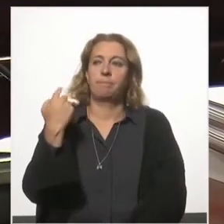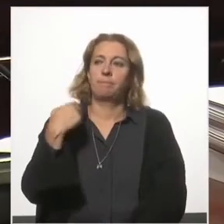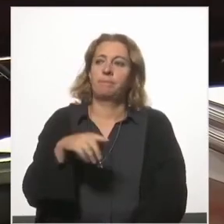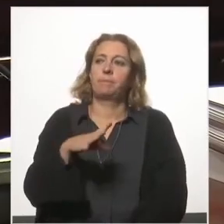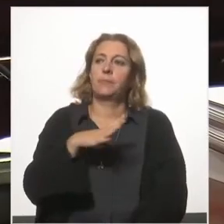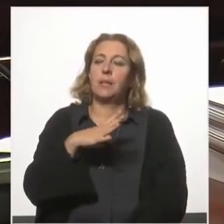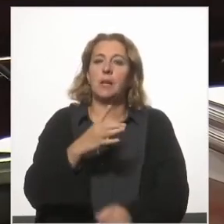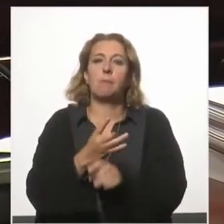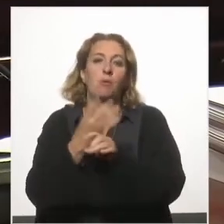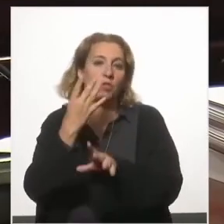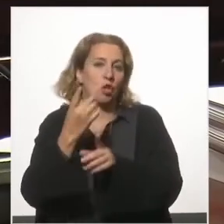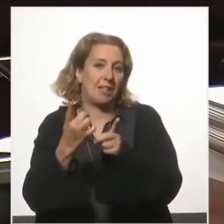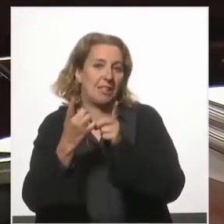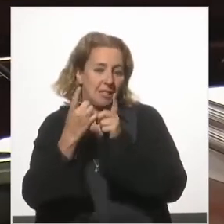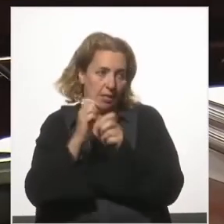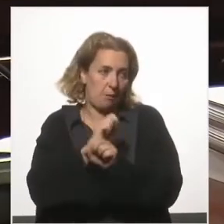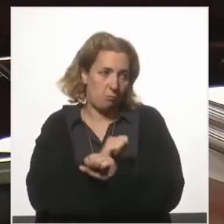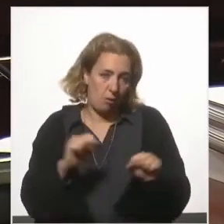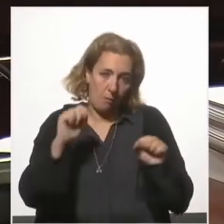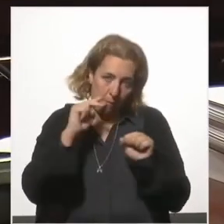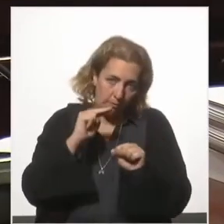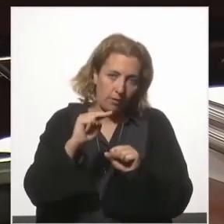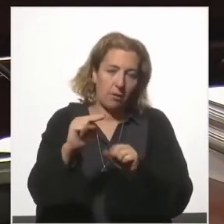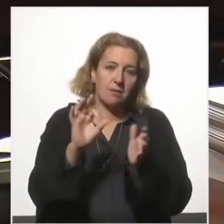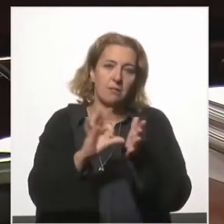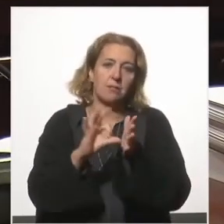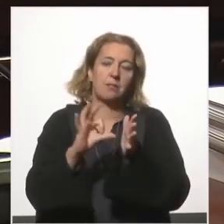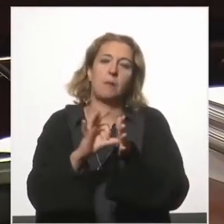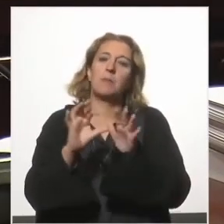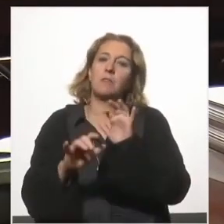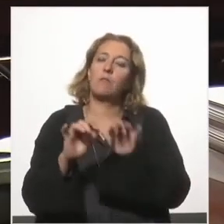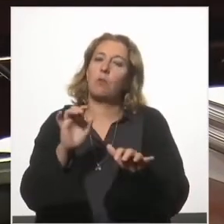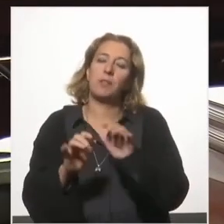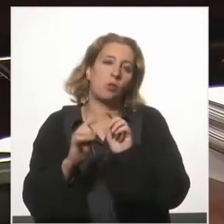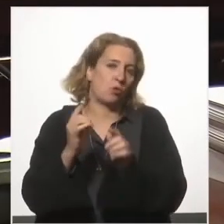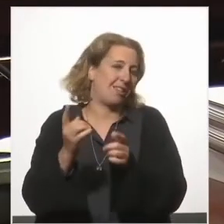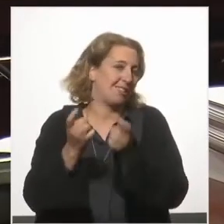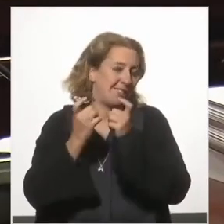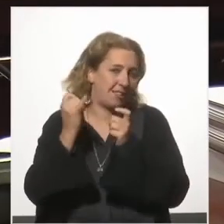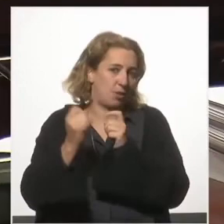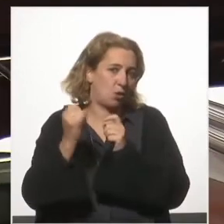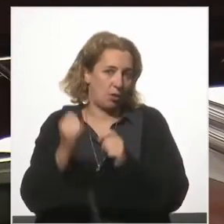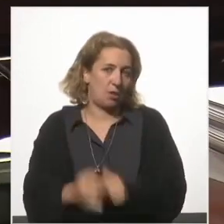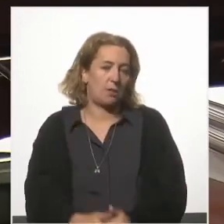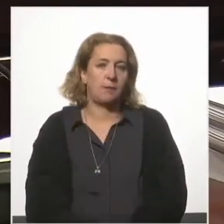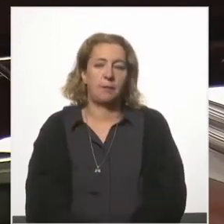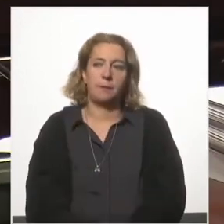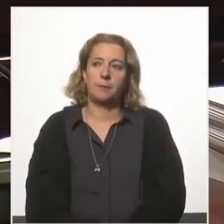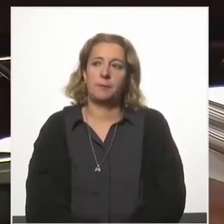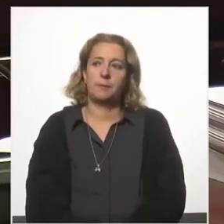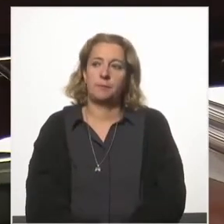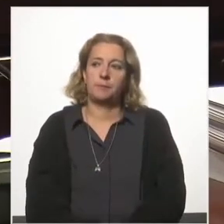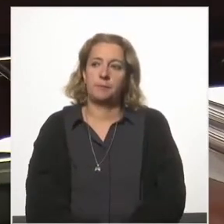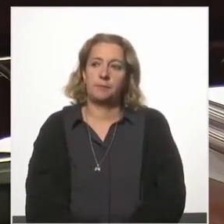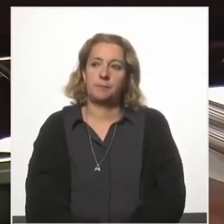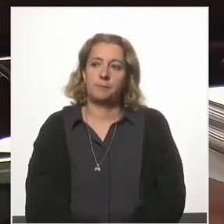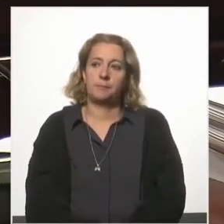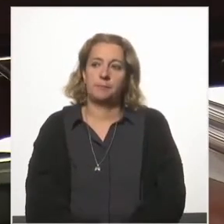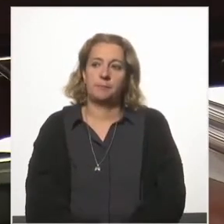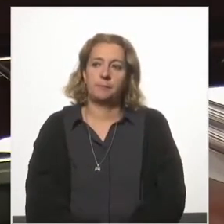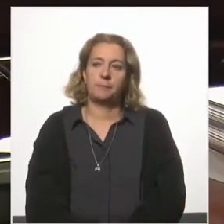profesionales que necesita y pueda mantener los sistemas informáticos imprescindibles para cumplir con su tarea.